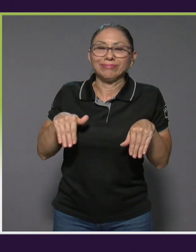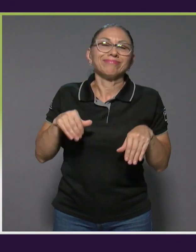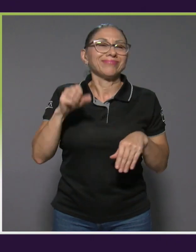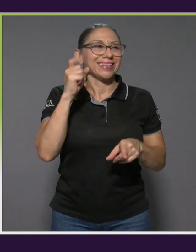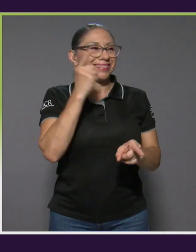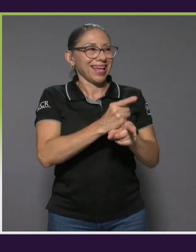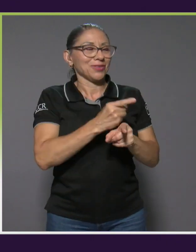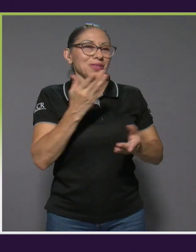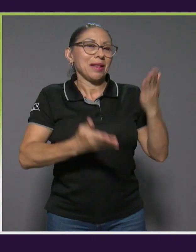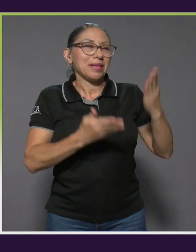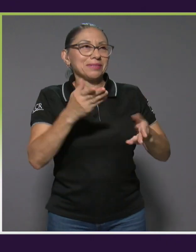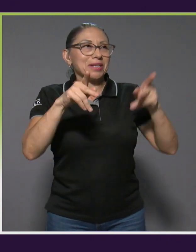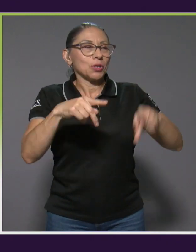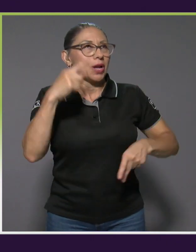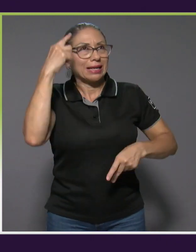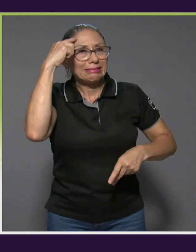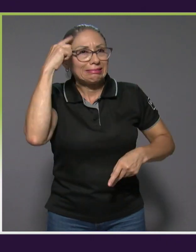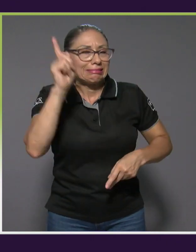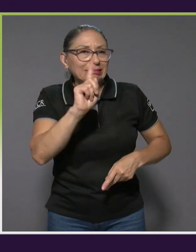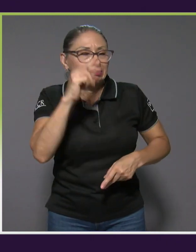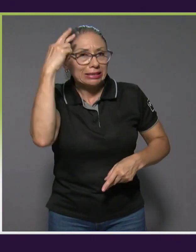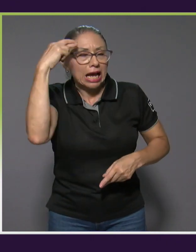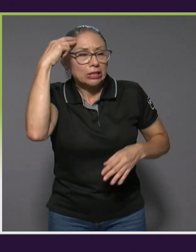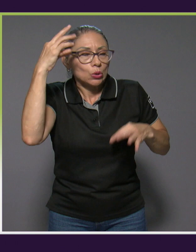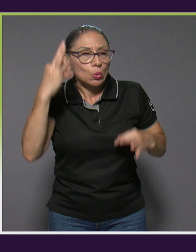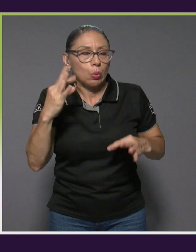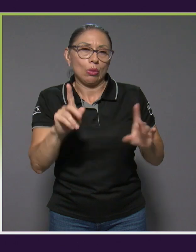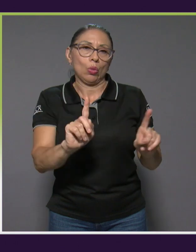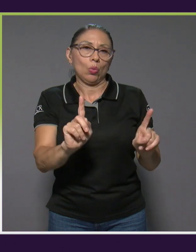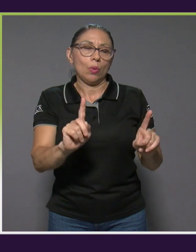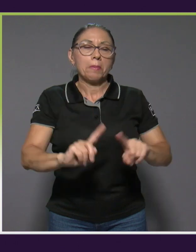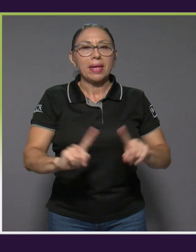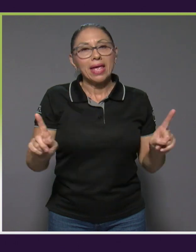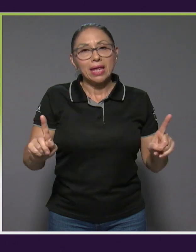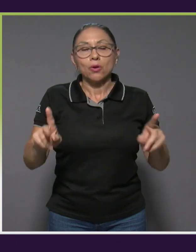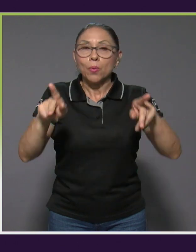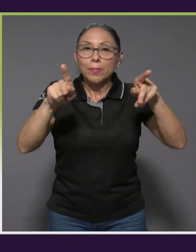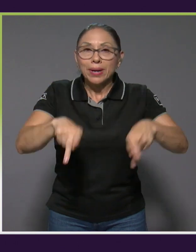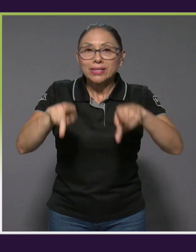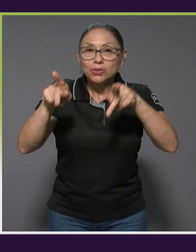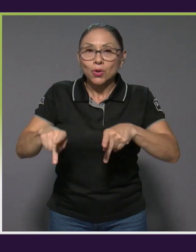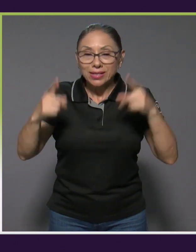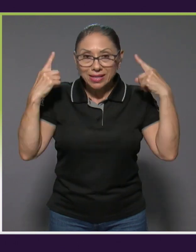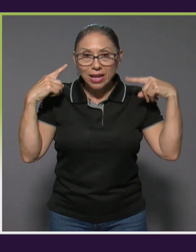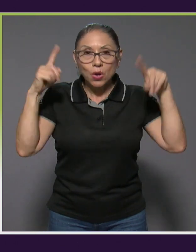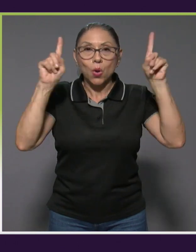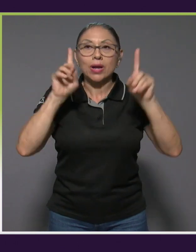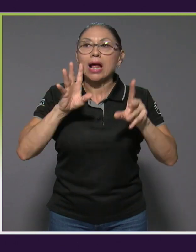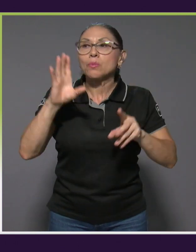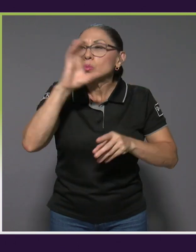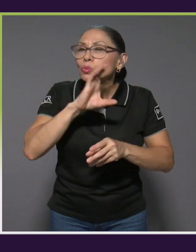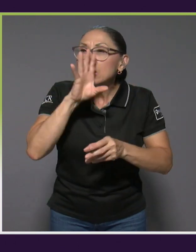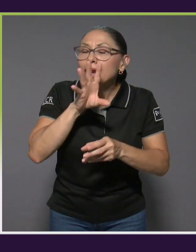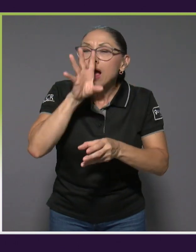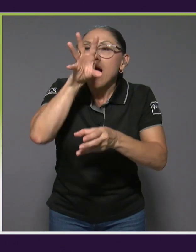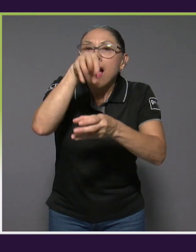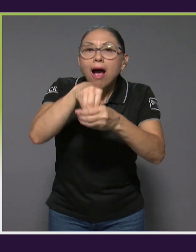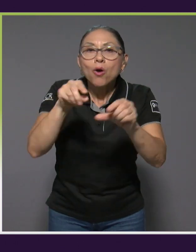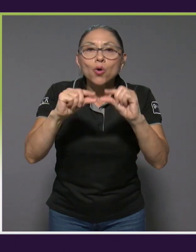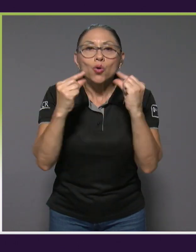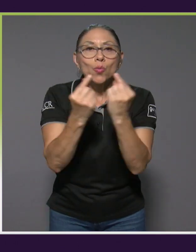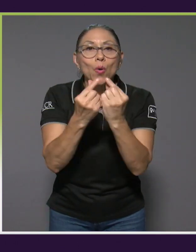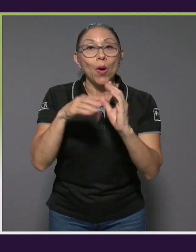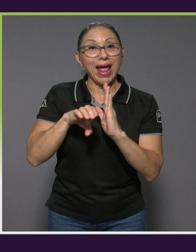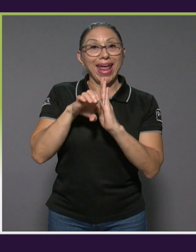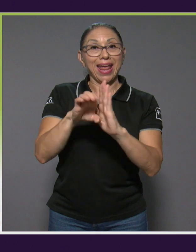la razón, ¿verdad?, básicamente. Pero las personas que logren integrarse en grupos, por ejemplo, en los